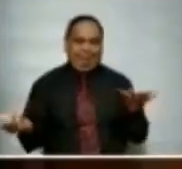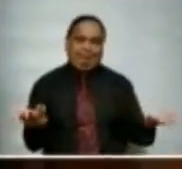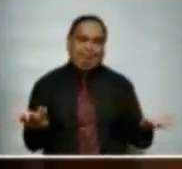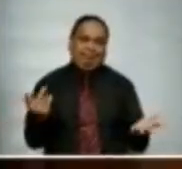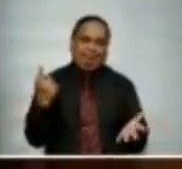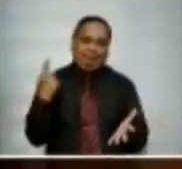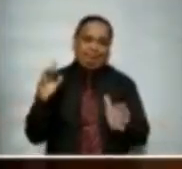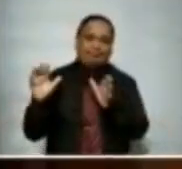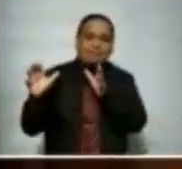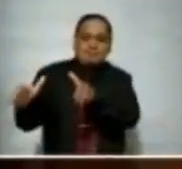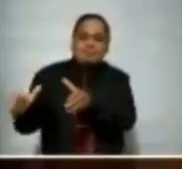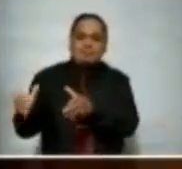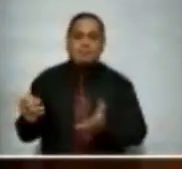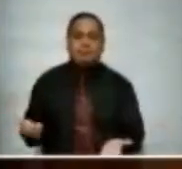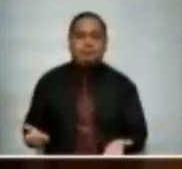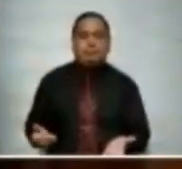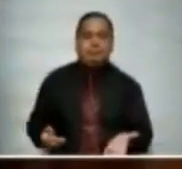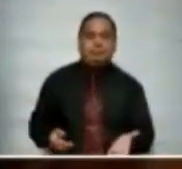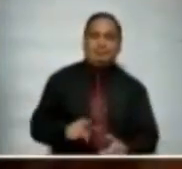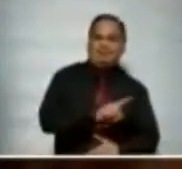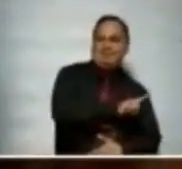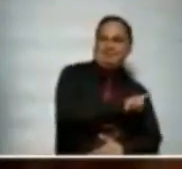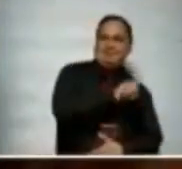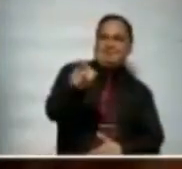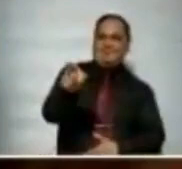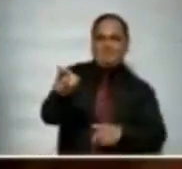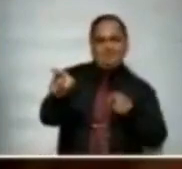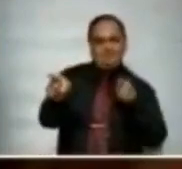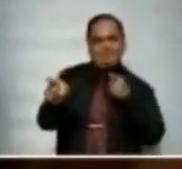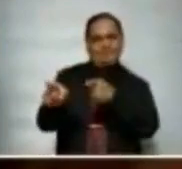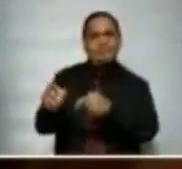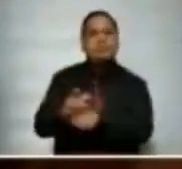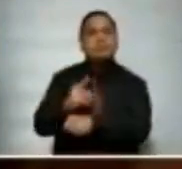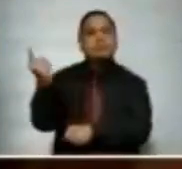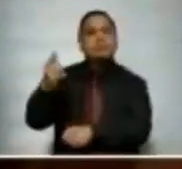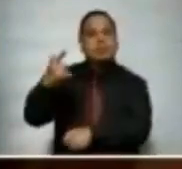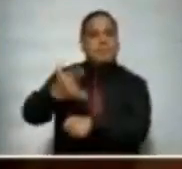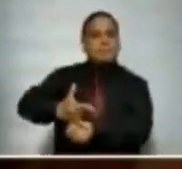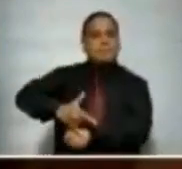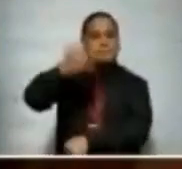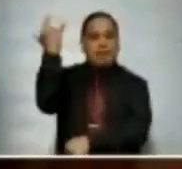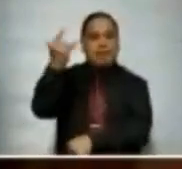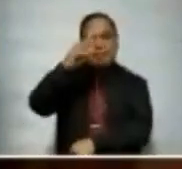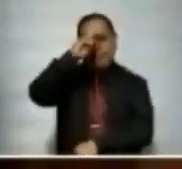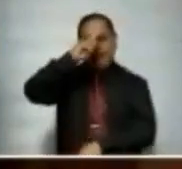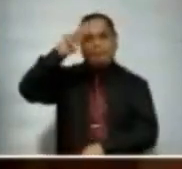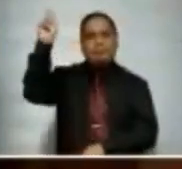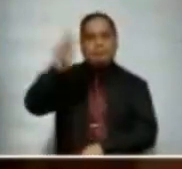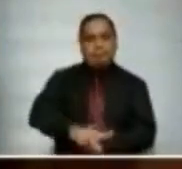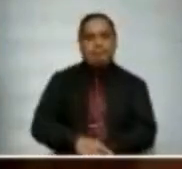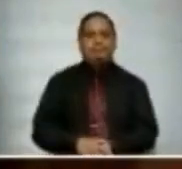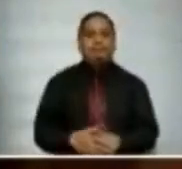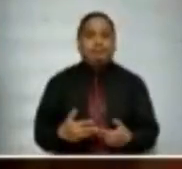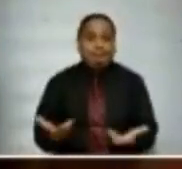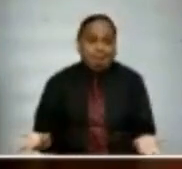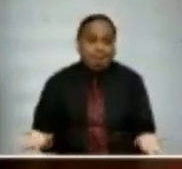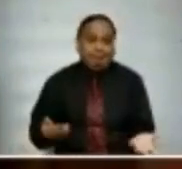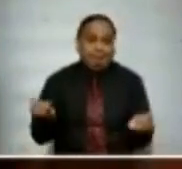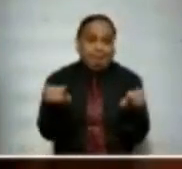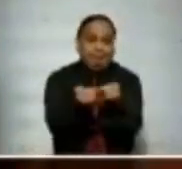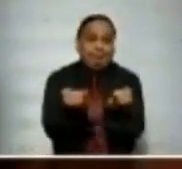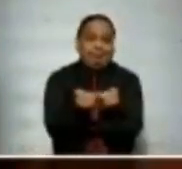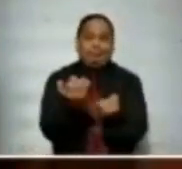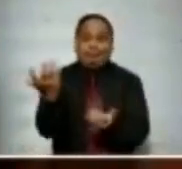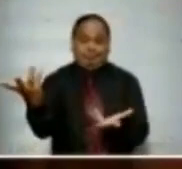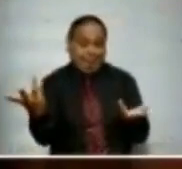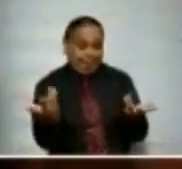creo que está señalado ya históricamente, no solo por haber hecho el gran fraude de haya sido como haya sido, sino también por haber estado